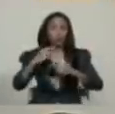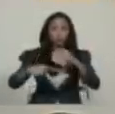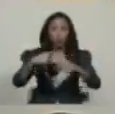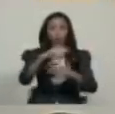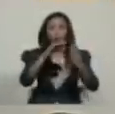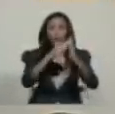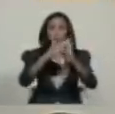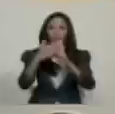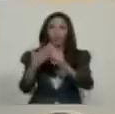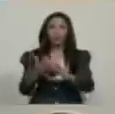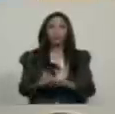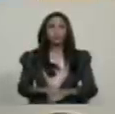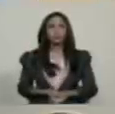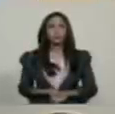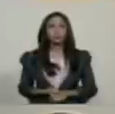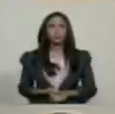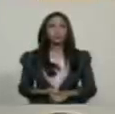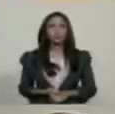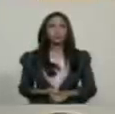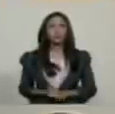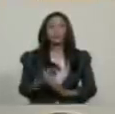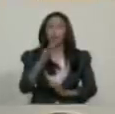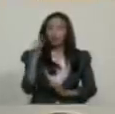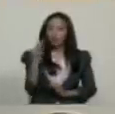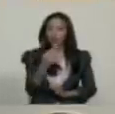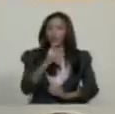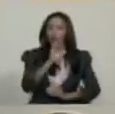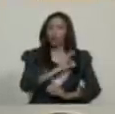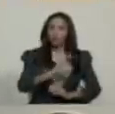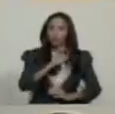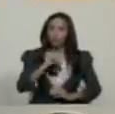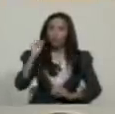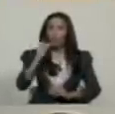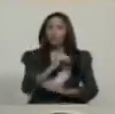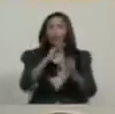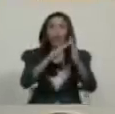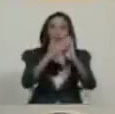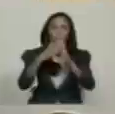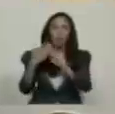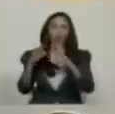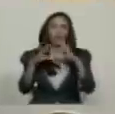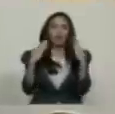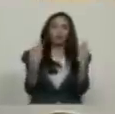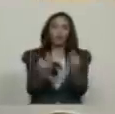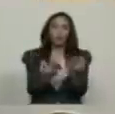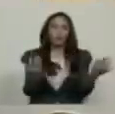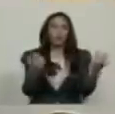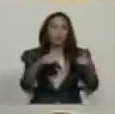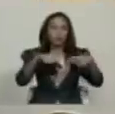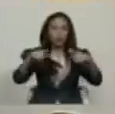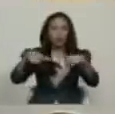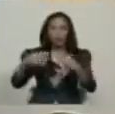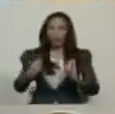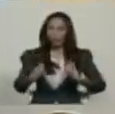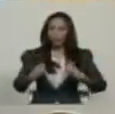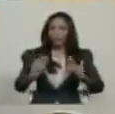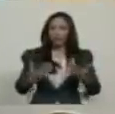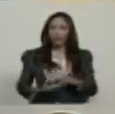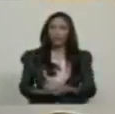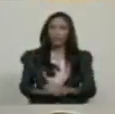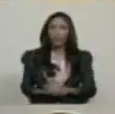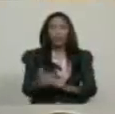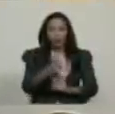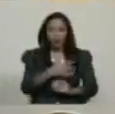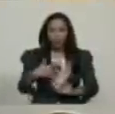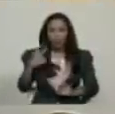comuna. El socialismo productivo en la comunidad, en la familia, en la comuna. ¿Quieres hablar de